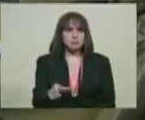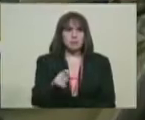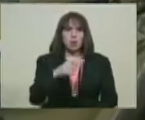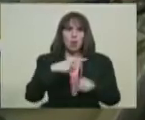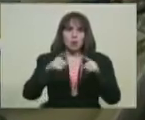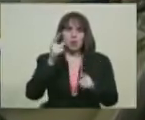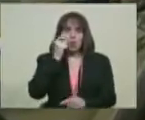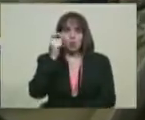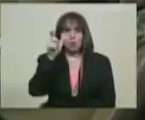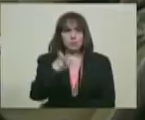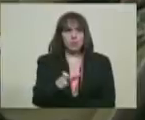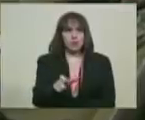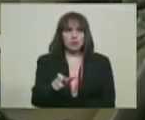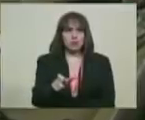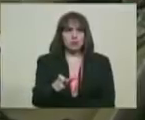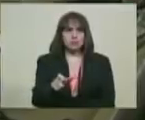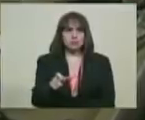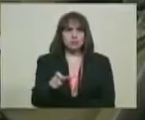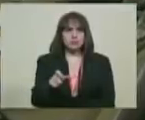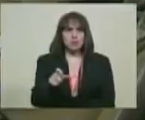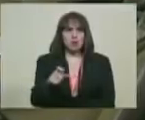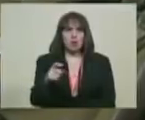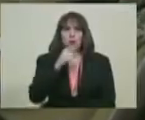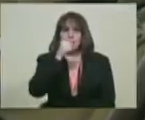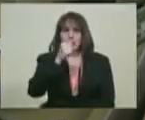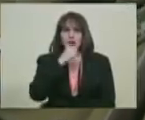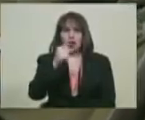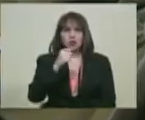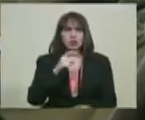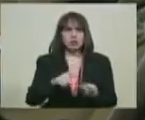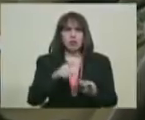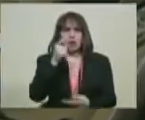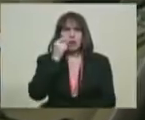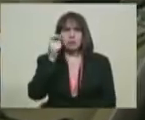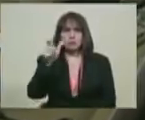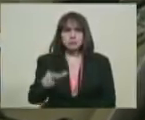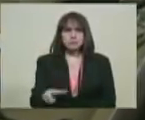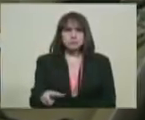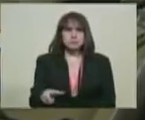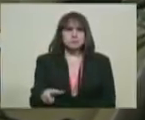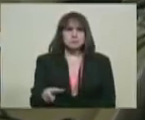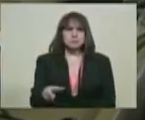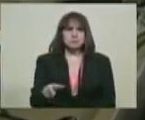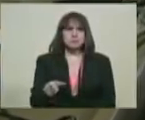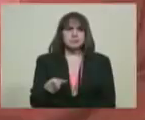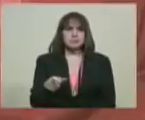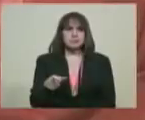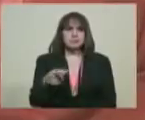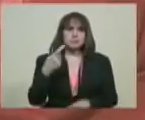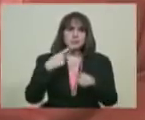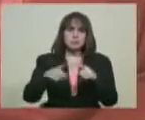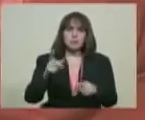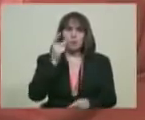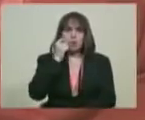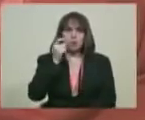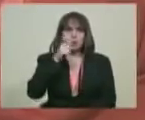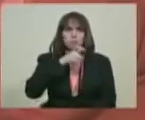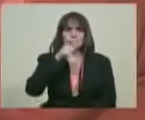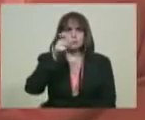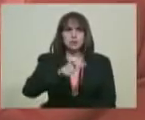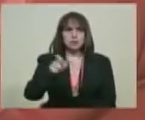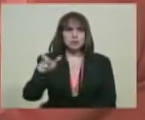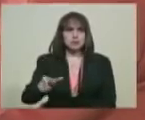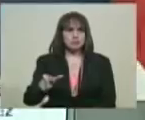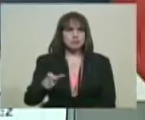Monedero, Miguel Pérez Pirela, Eric Ortega, Ernesto Navarro, Francisco Sierra, Cristóbal Ventura